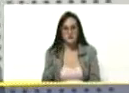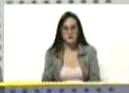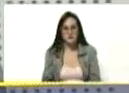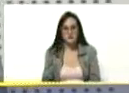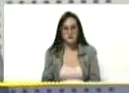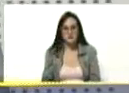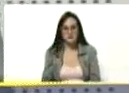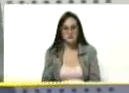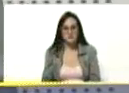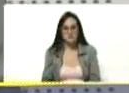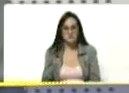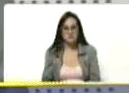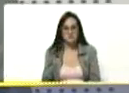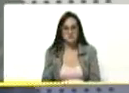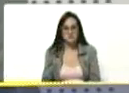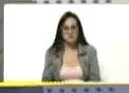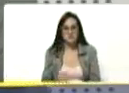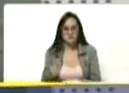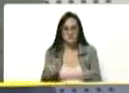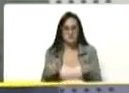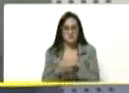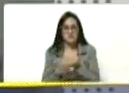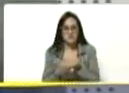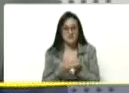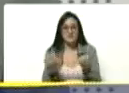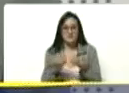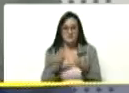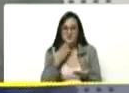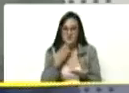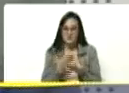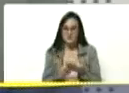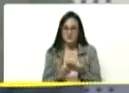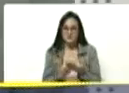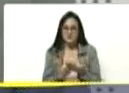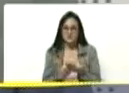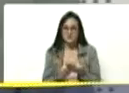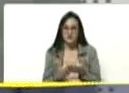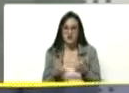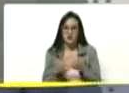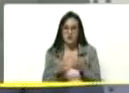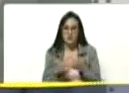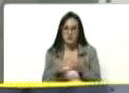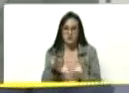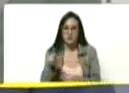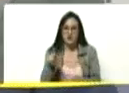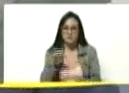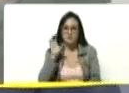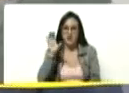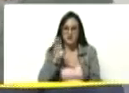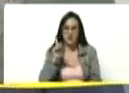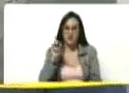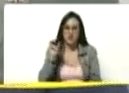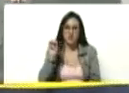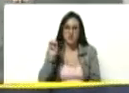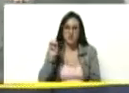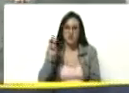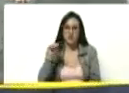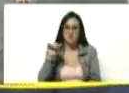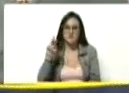of Dominica. Brindaron un apoyo esencial a la mancomunidad de Dominica. Antigua and Barbuda.